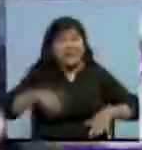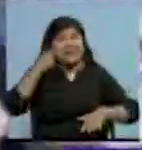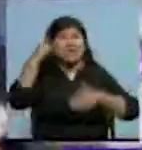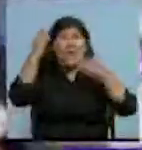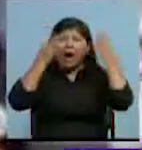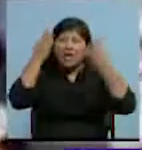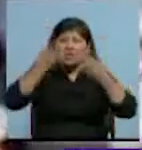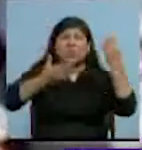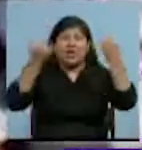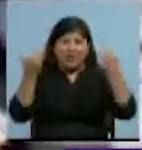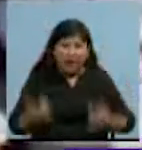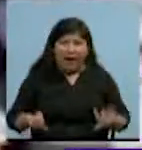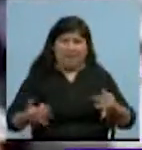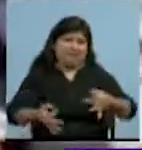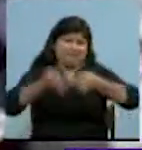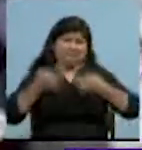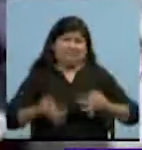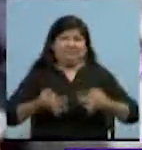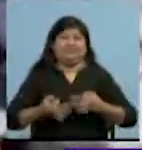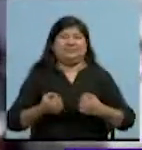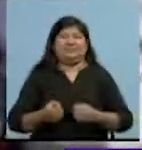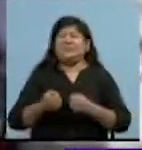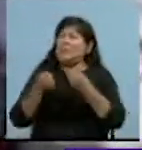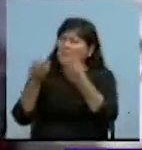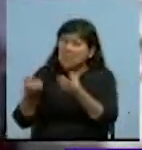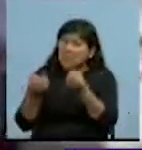intacta. Bueno, excelente. Primero preguntarte